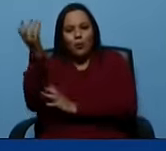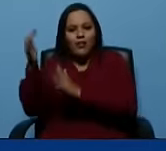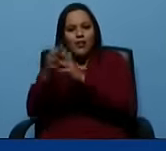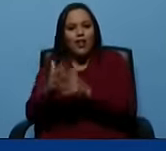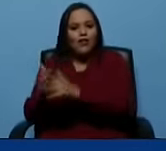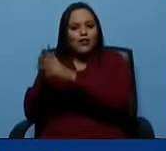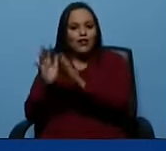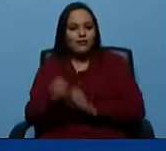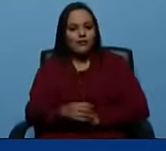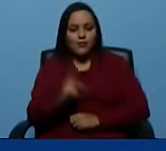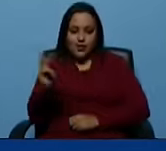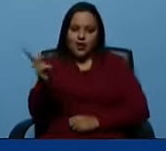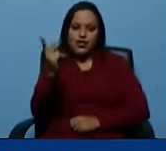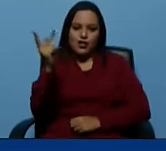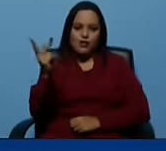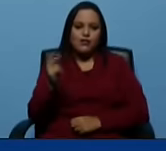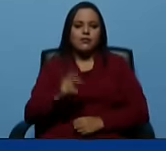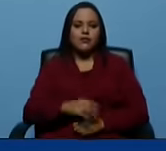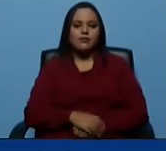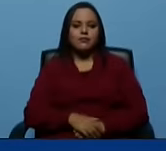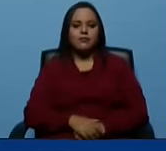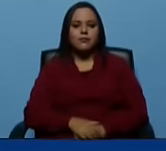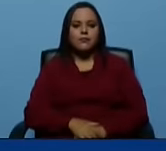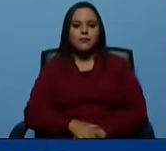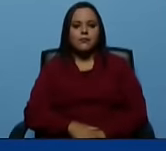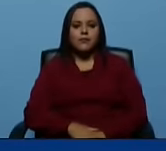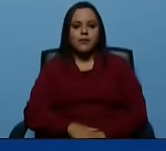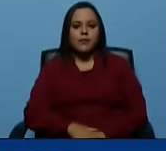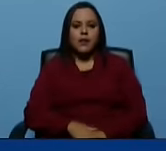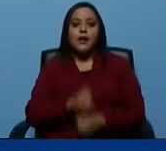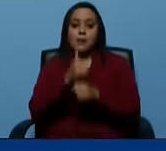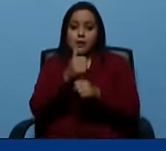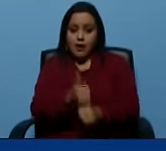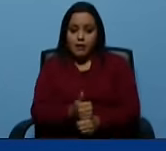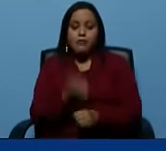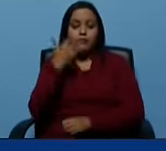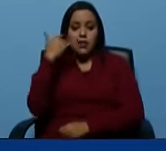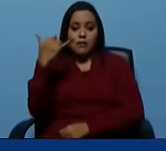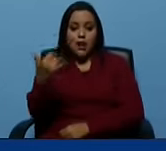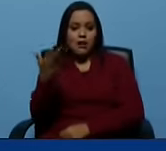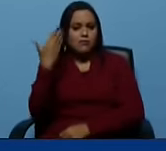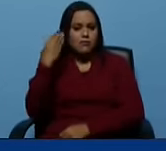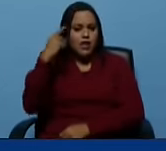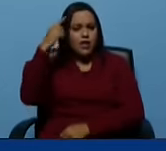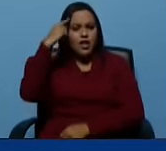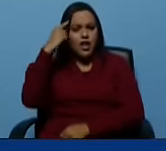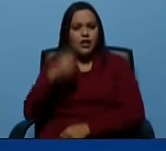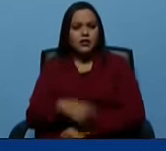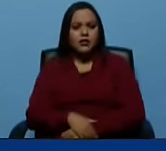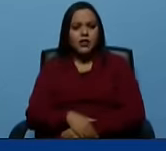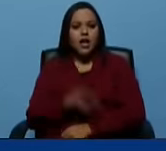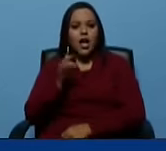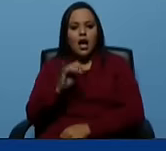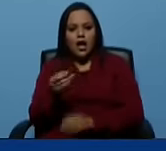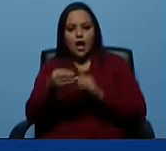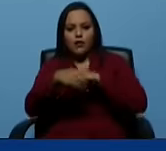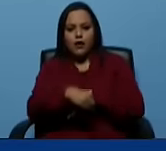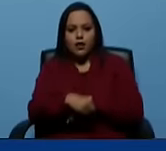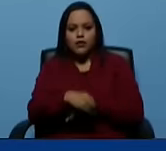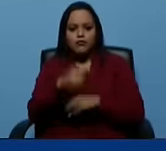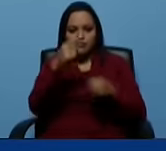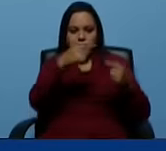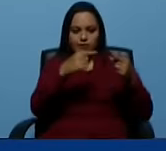En segundo lugar, estaba pendiente una llamada en estos días, estaba siendo gestionada por las